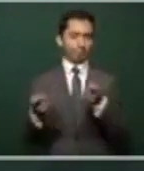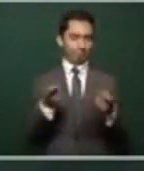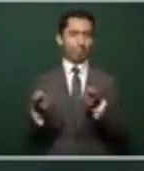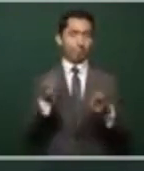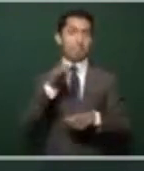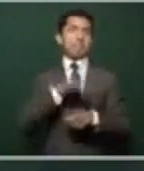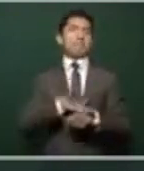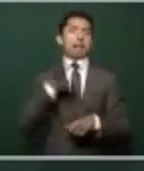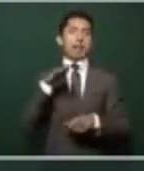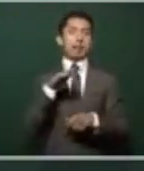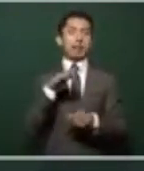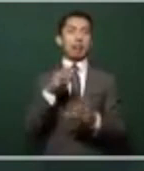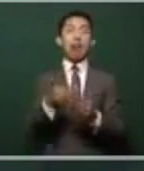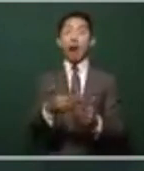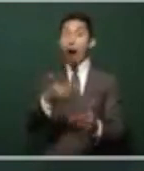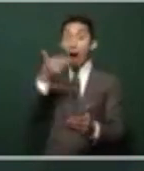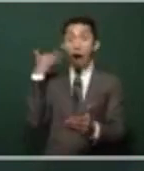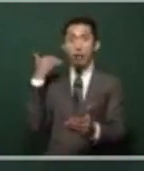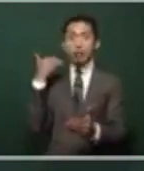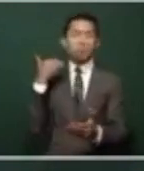Eso es lo que no se hacía.